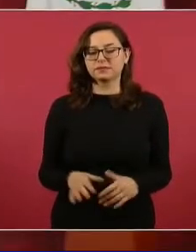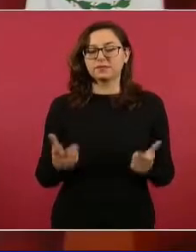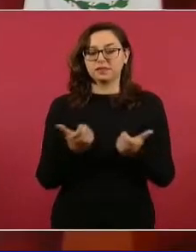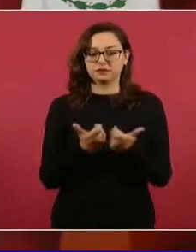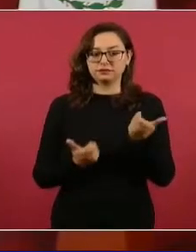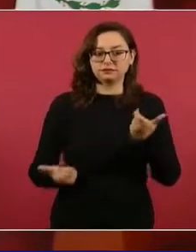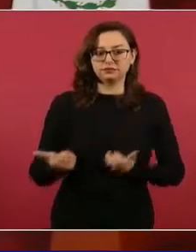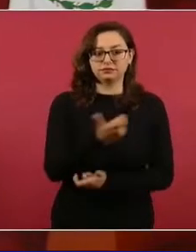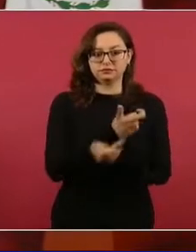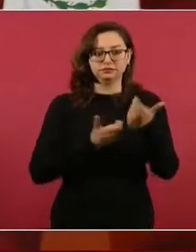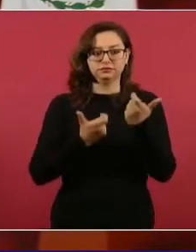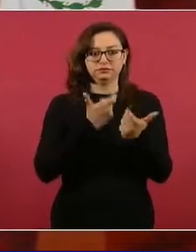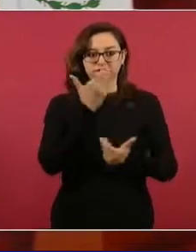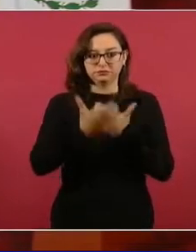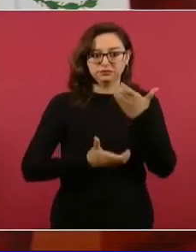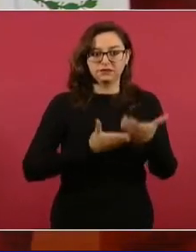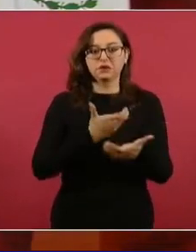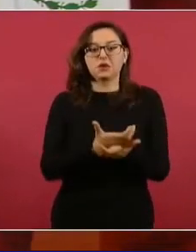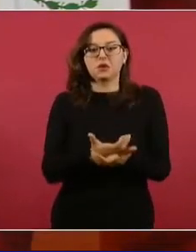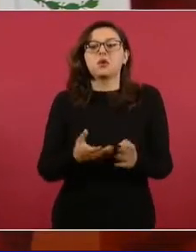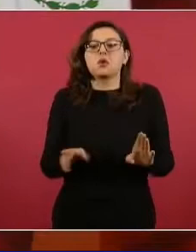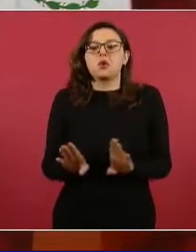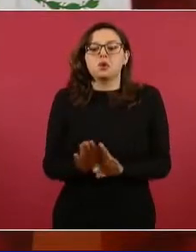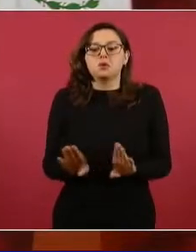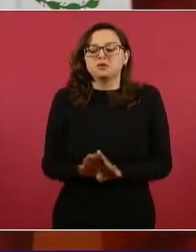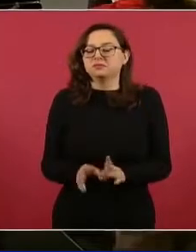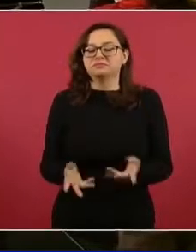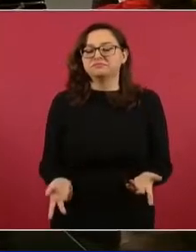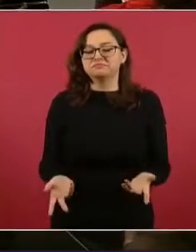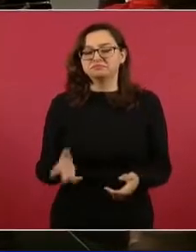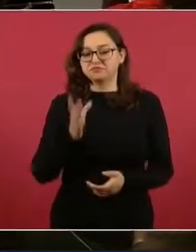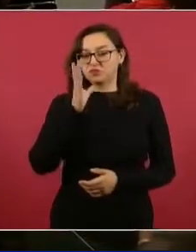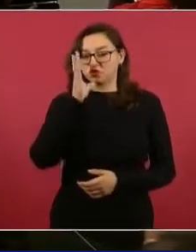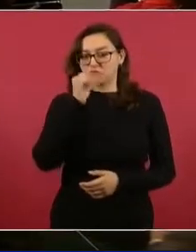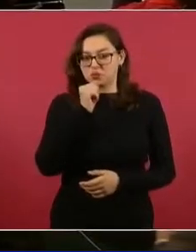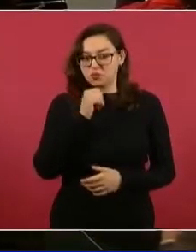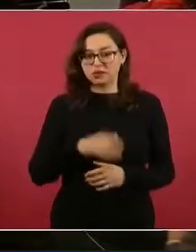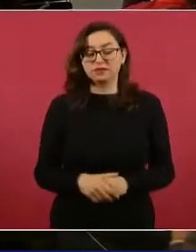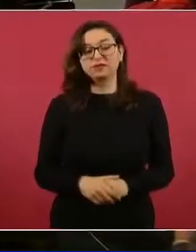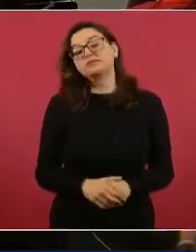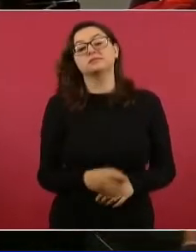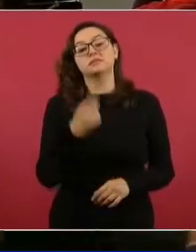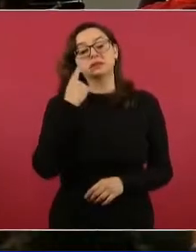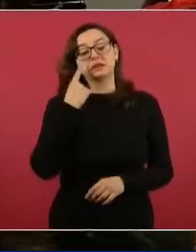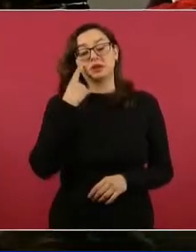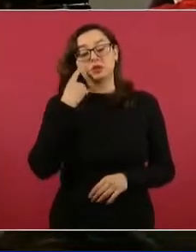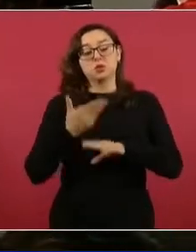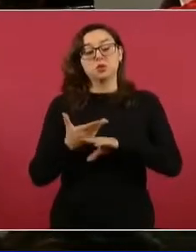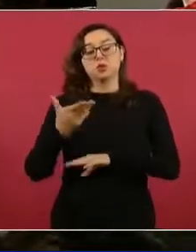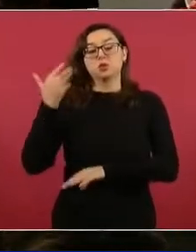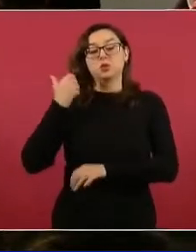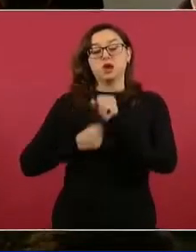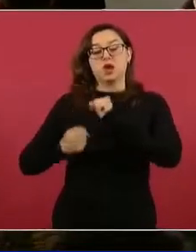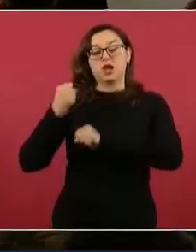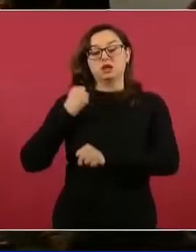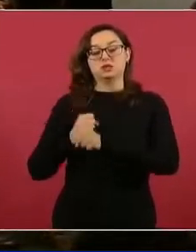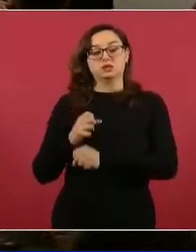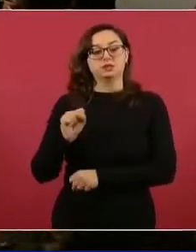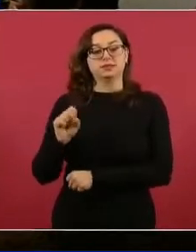económica con respeto a la soberanía? Pues ahí está, esto era el 60,